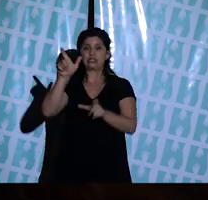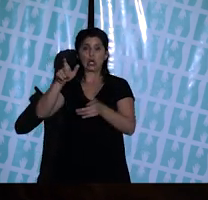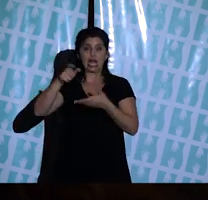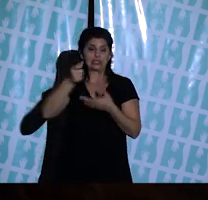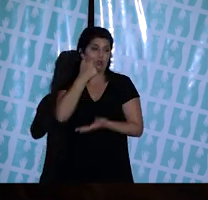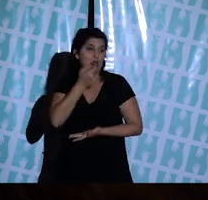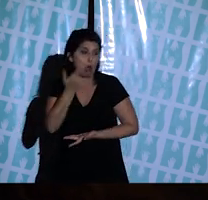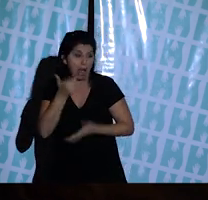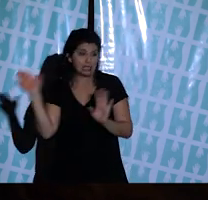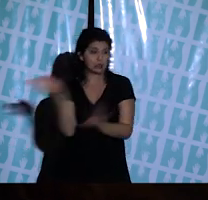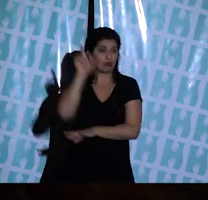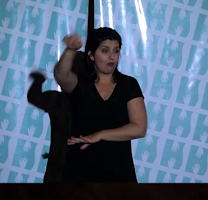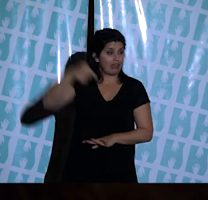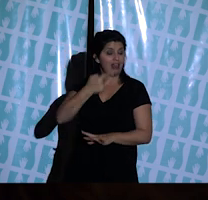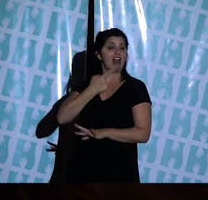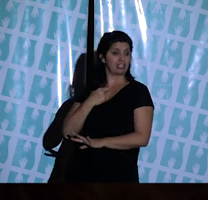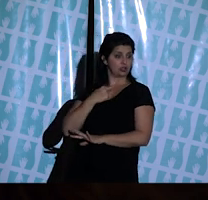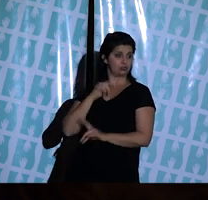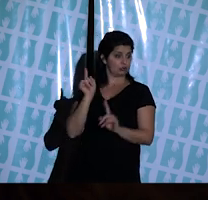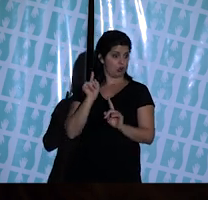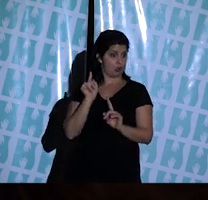bien la minoría.